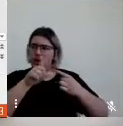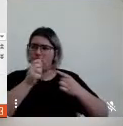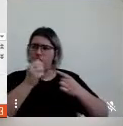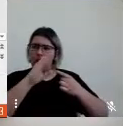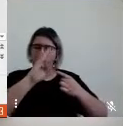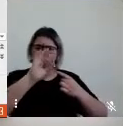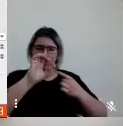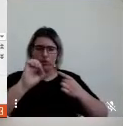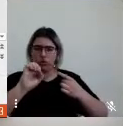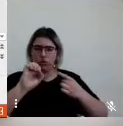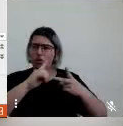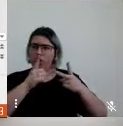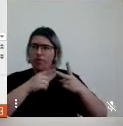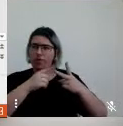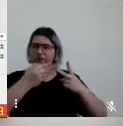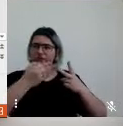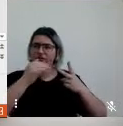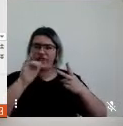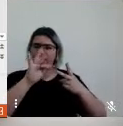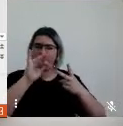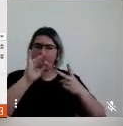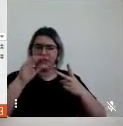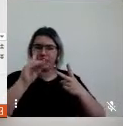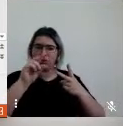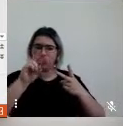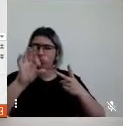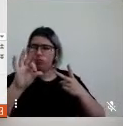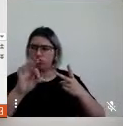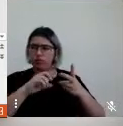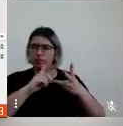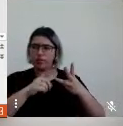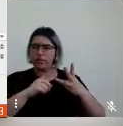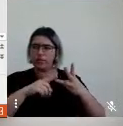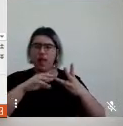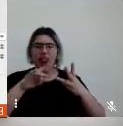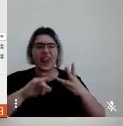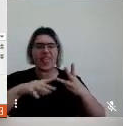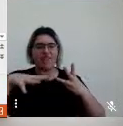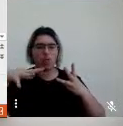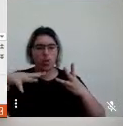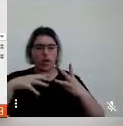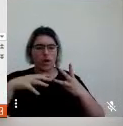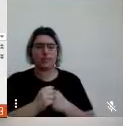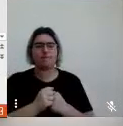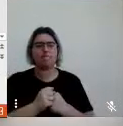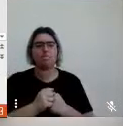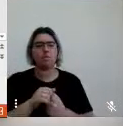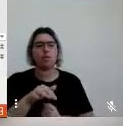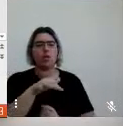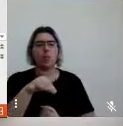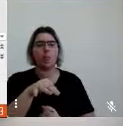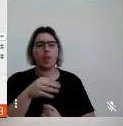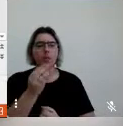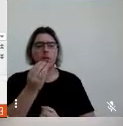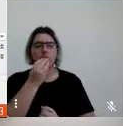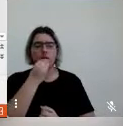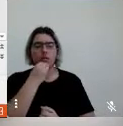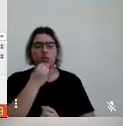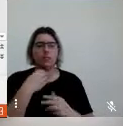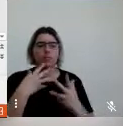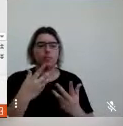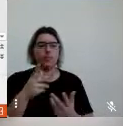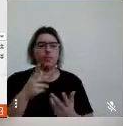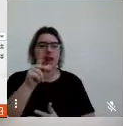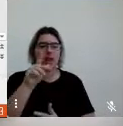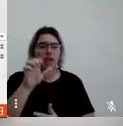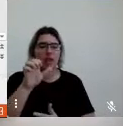las levaduras. ¿En qué alimentos lo encontramos? En todos los alimentos fermentados. El kéfir, que lo podemos elaborar a base